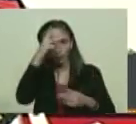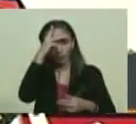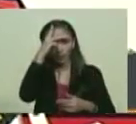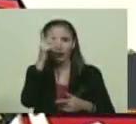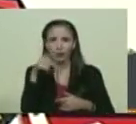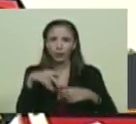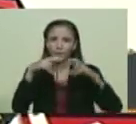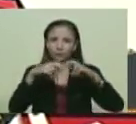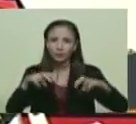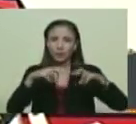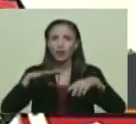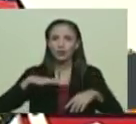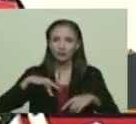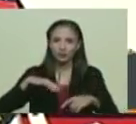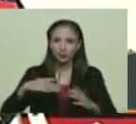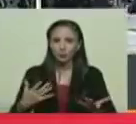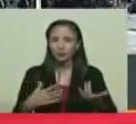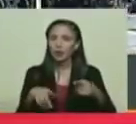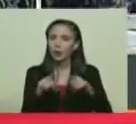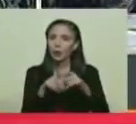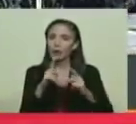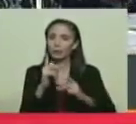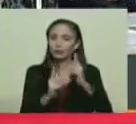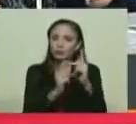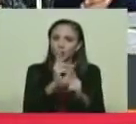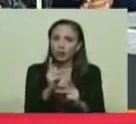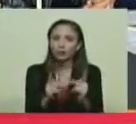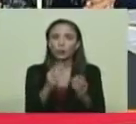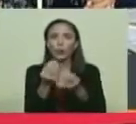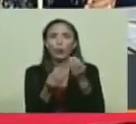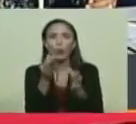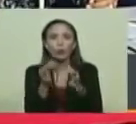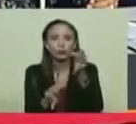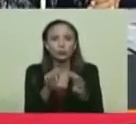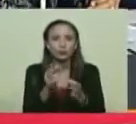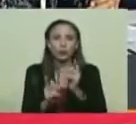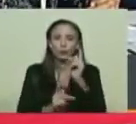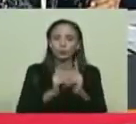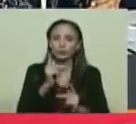Pero bueno, esos son los procesos judiciales.